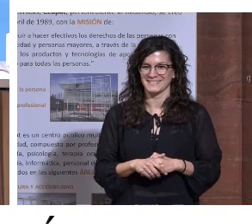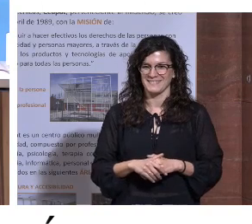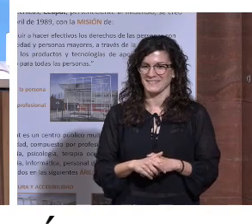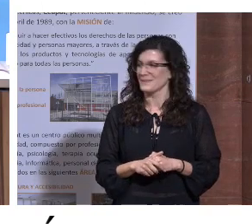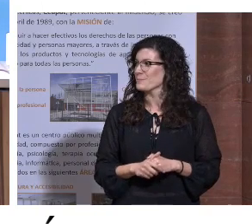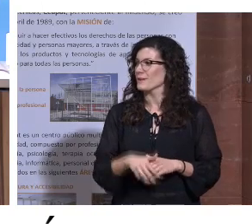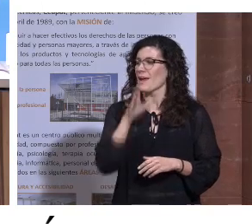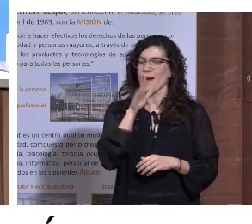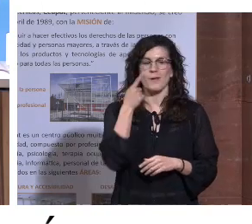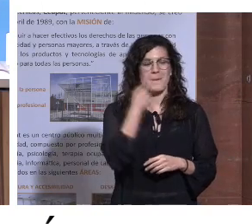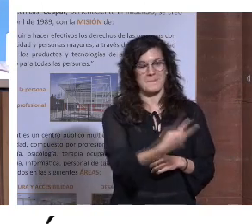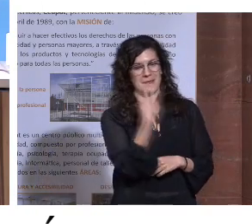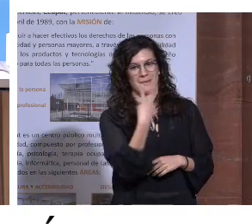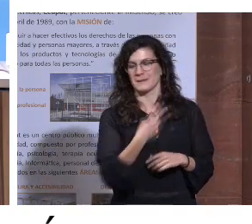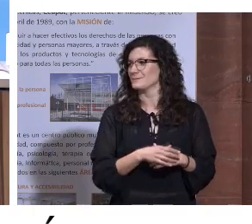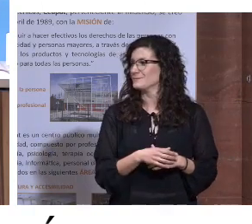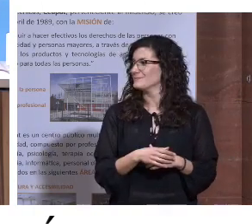Y ahora mírame a mí. Mírame.